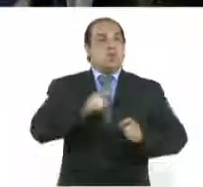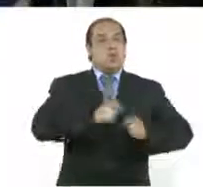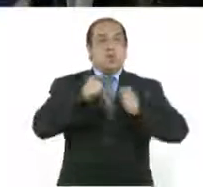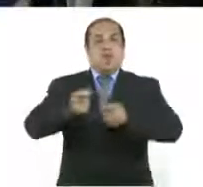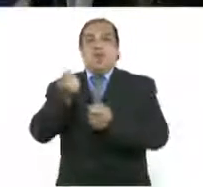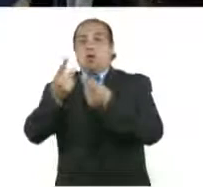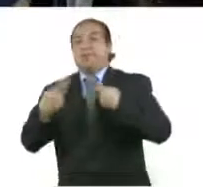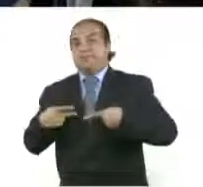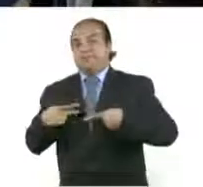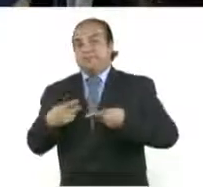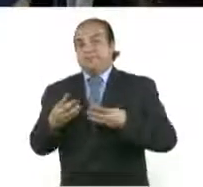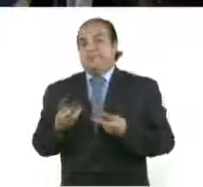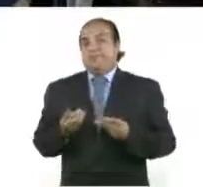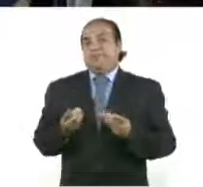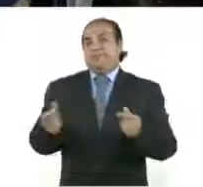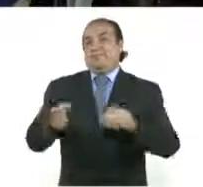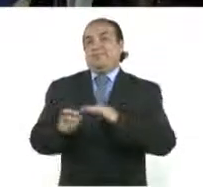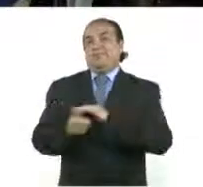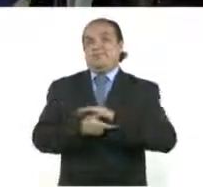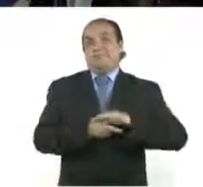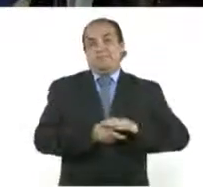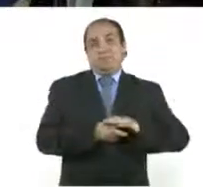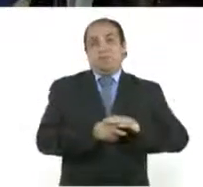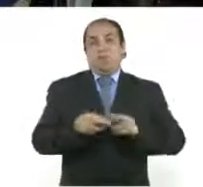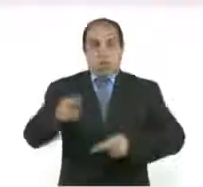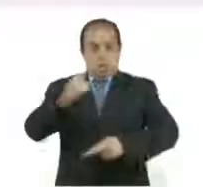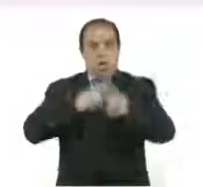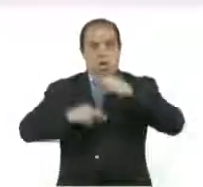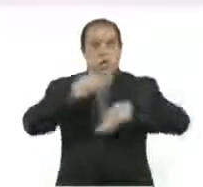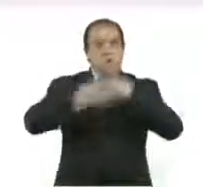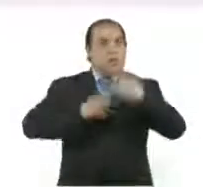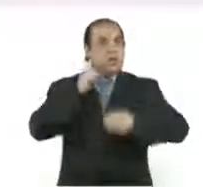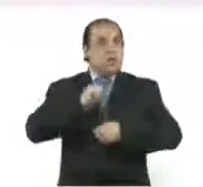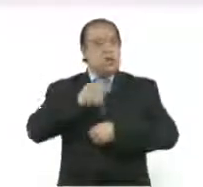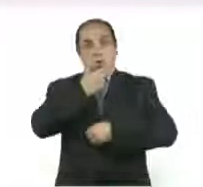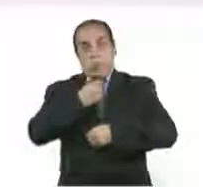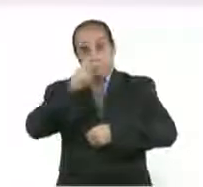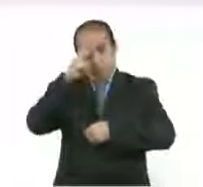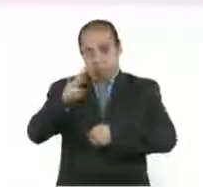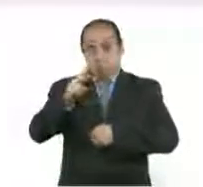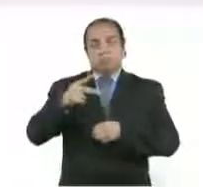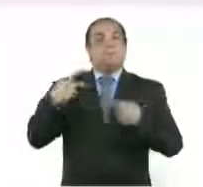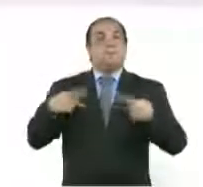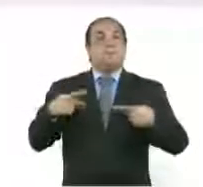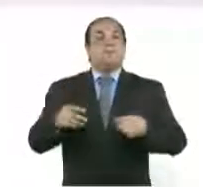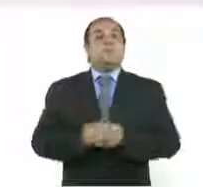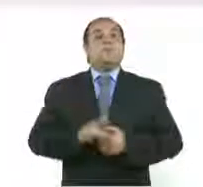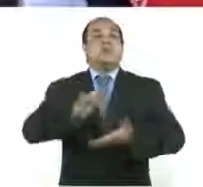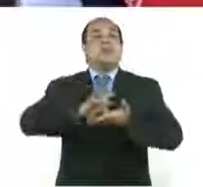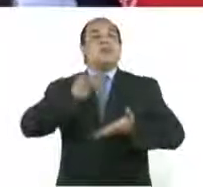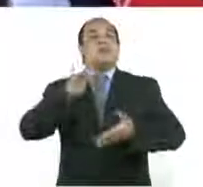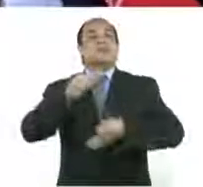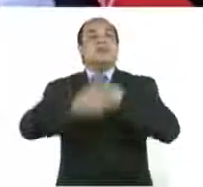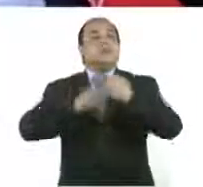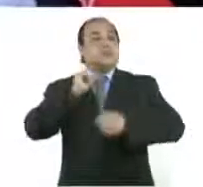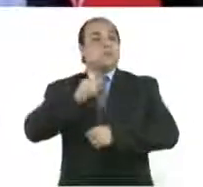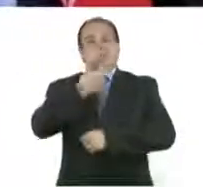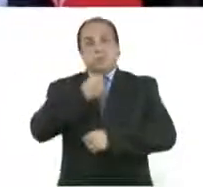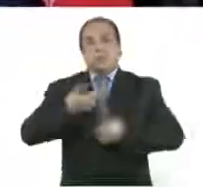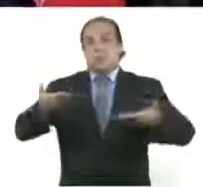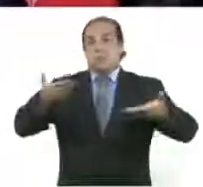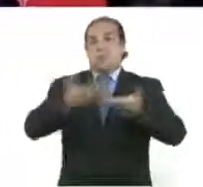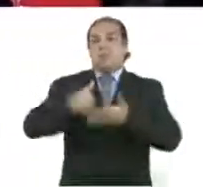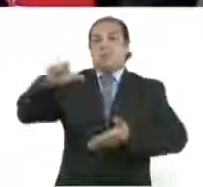manos, se regresan a todos y a todas los mexicanos. Muchas gracias a todos y a todas por su presencia el día de